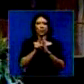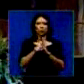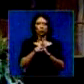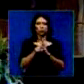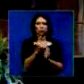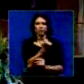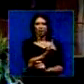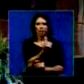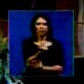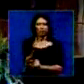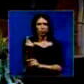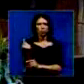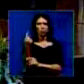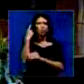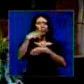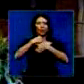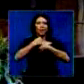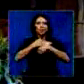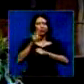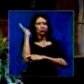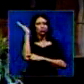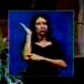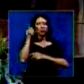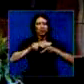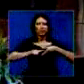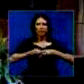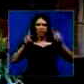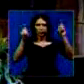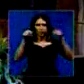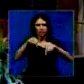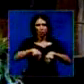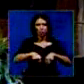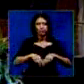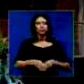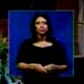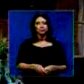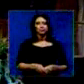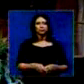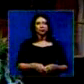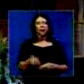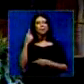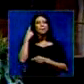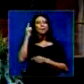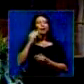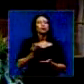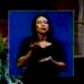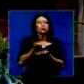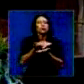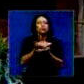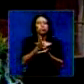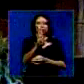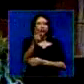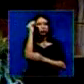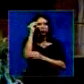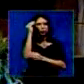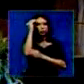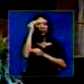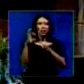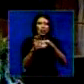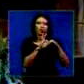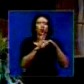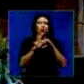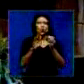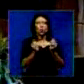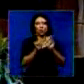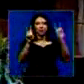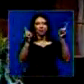cada uno para hacer una exposición inicial sobre el tema de hoy. Para plantear sus puntos de vista en torno al